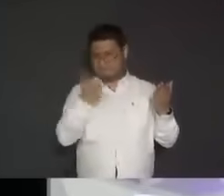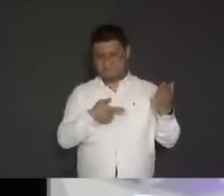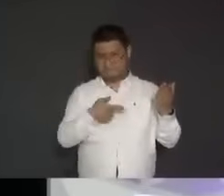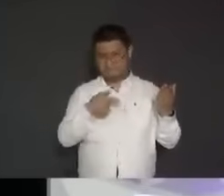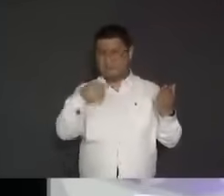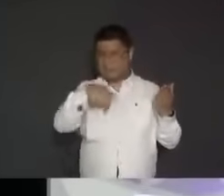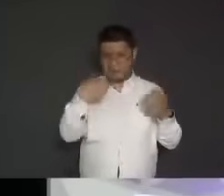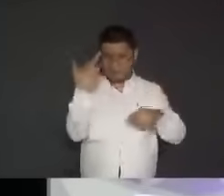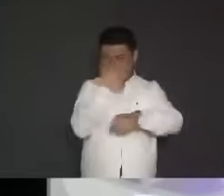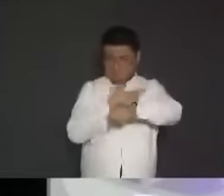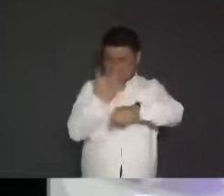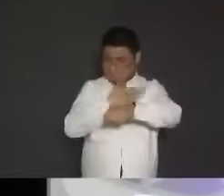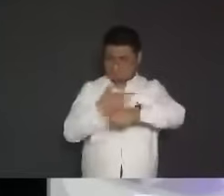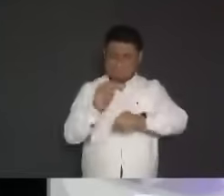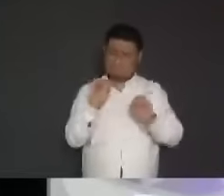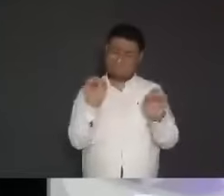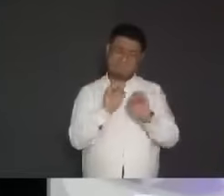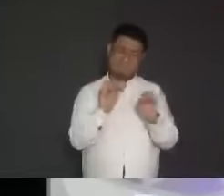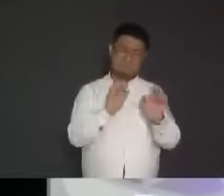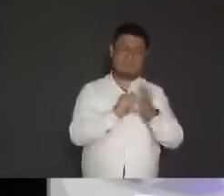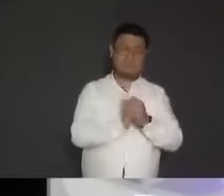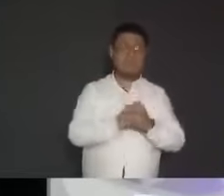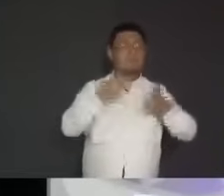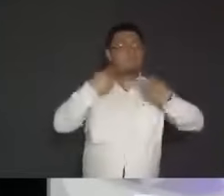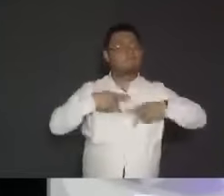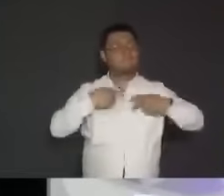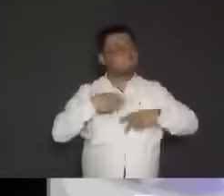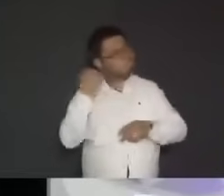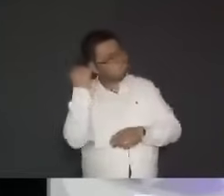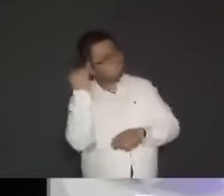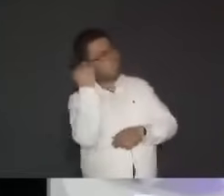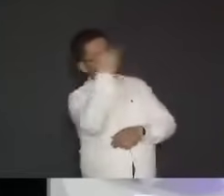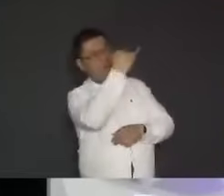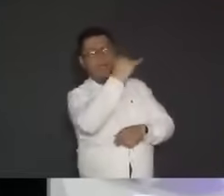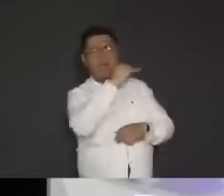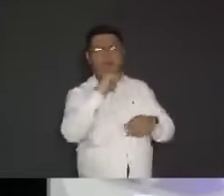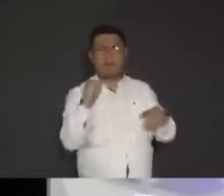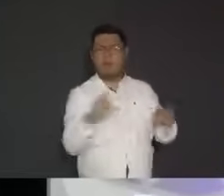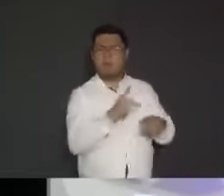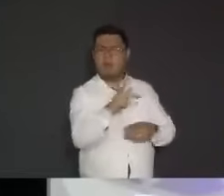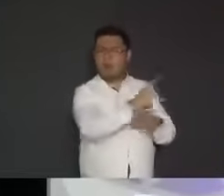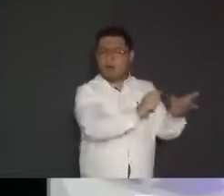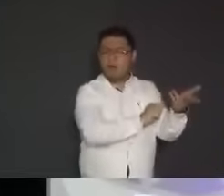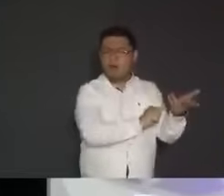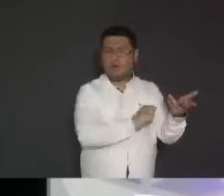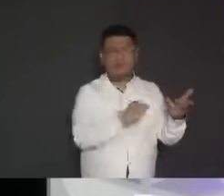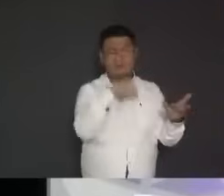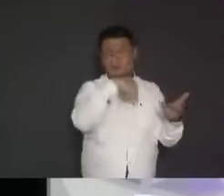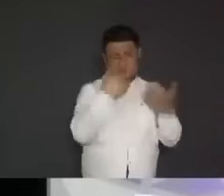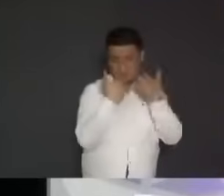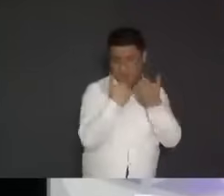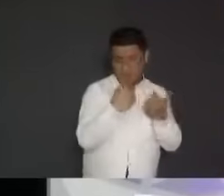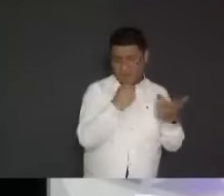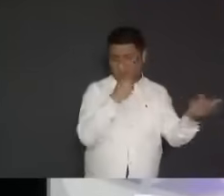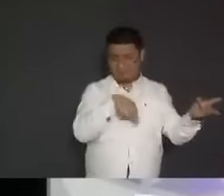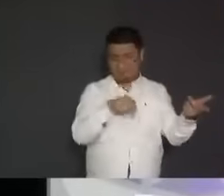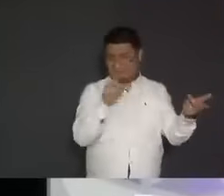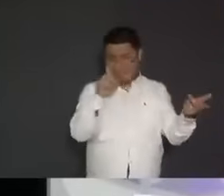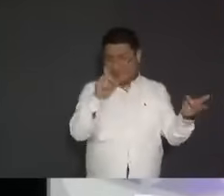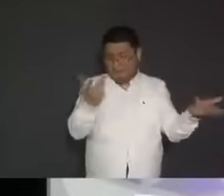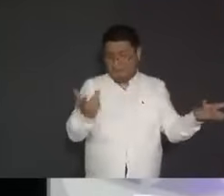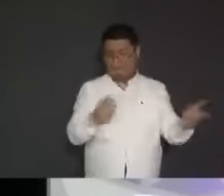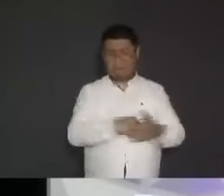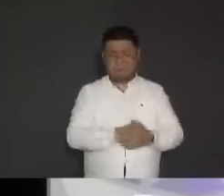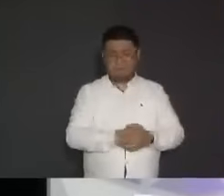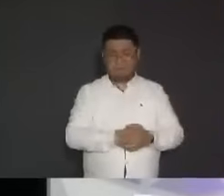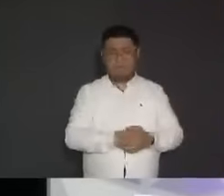está resuelto. A las personas del interior del estado les digo, aquí también hay problemas de agua. No le crean cuando dice que lo va a resolver,